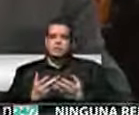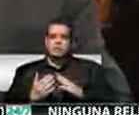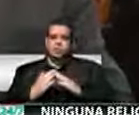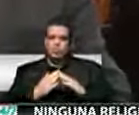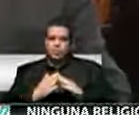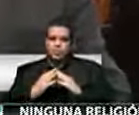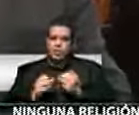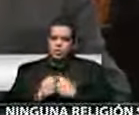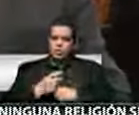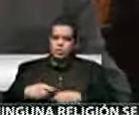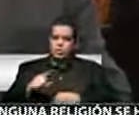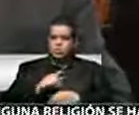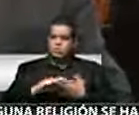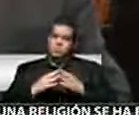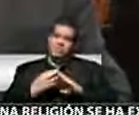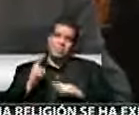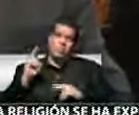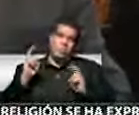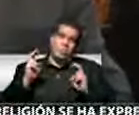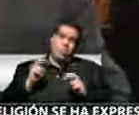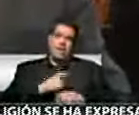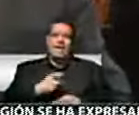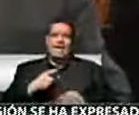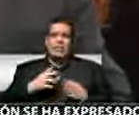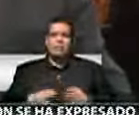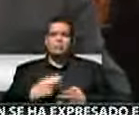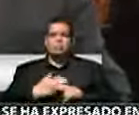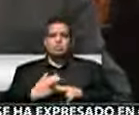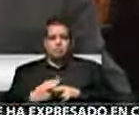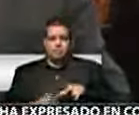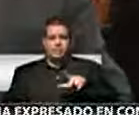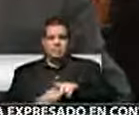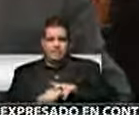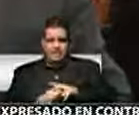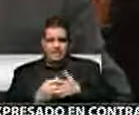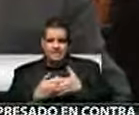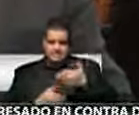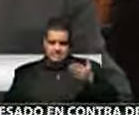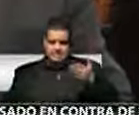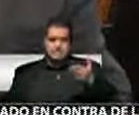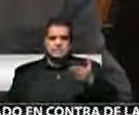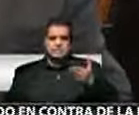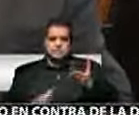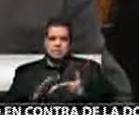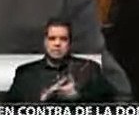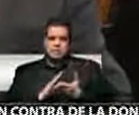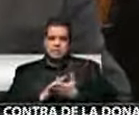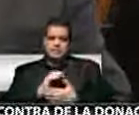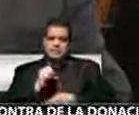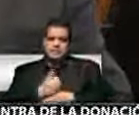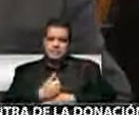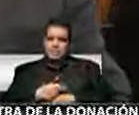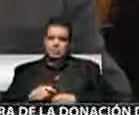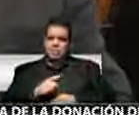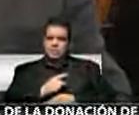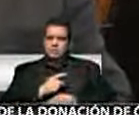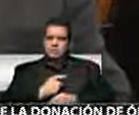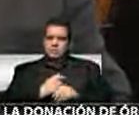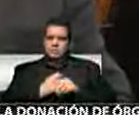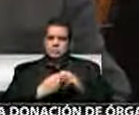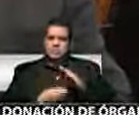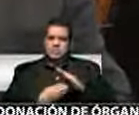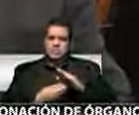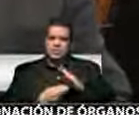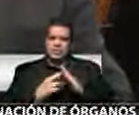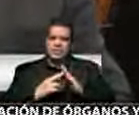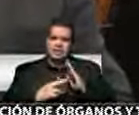una forma u otra legisladores porque su nombre aparece en la medida que se están radicando Y eso es así por disposición de reglamento de la